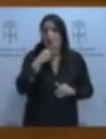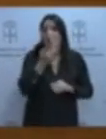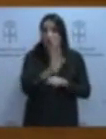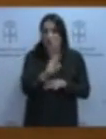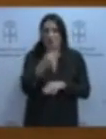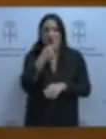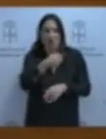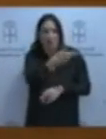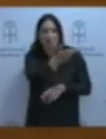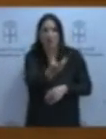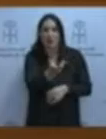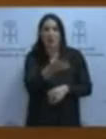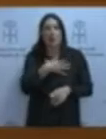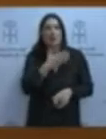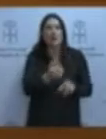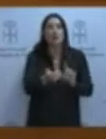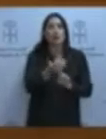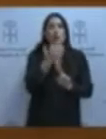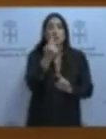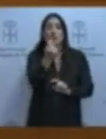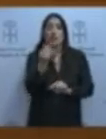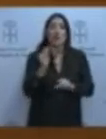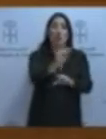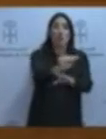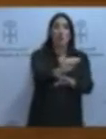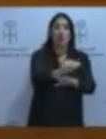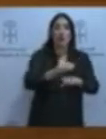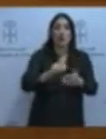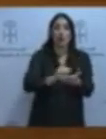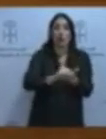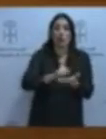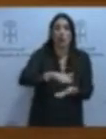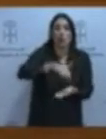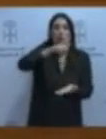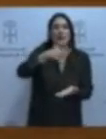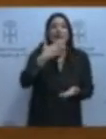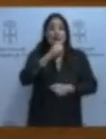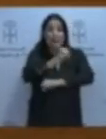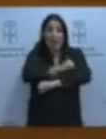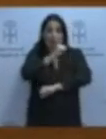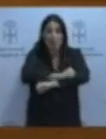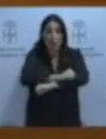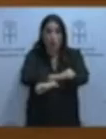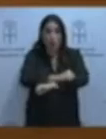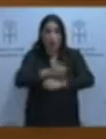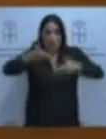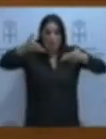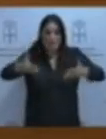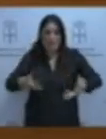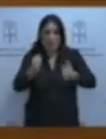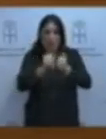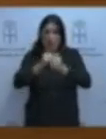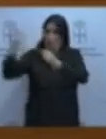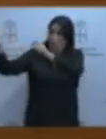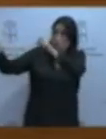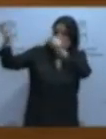tribuna, se va a solucionar con perres y hormigón si no dejan de pasar por ella los camiones cargados el carbón de importación que llega por el